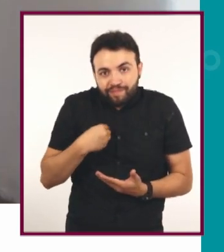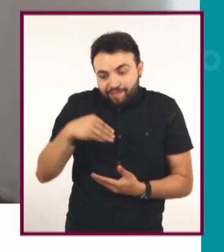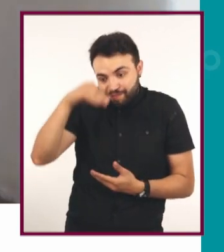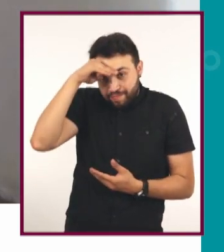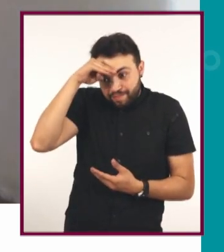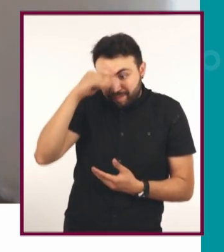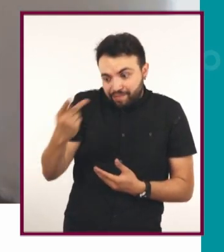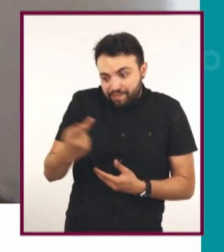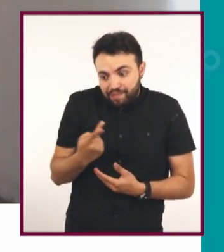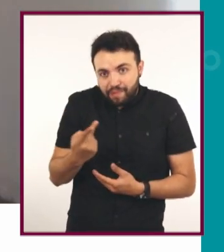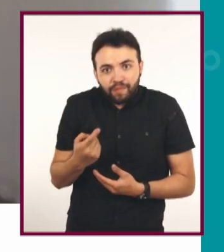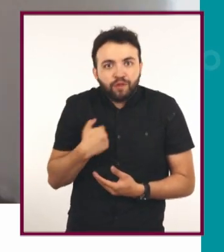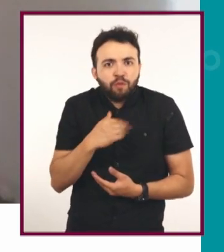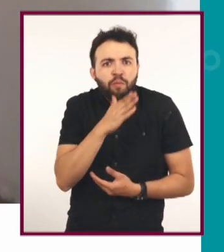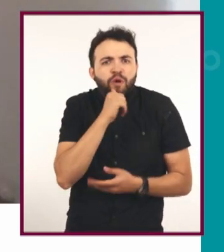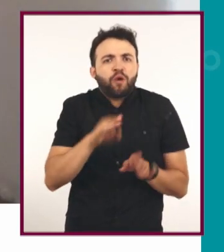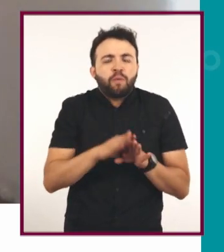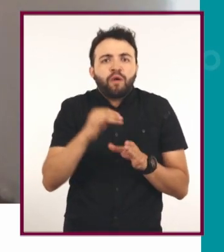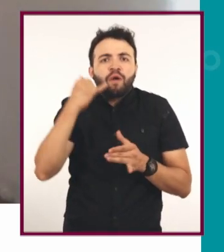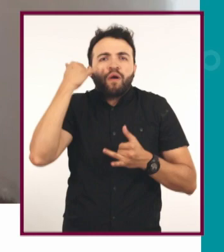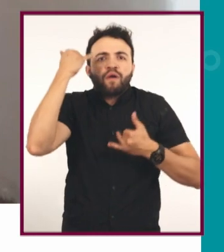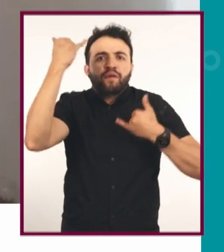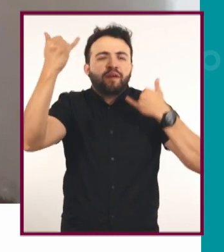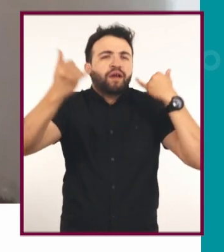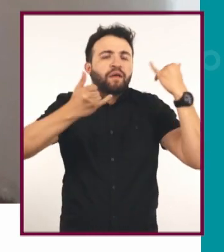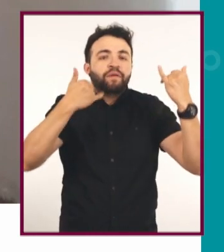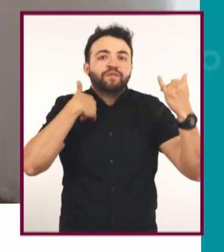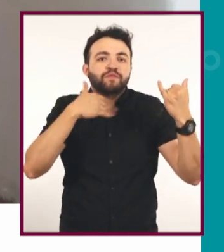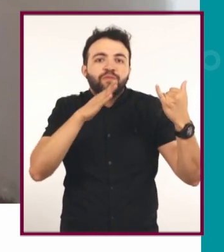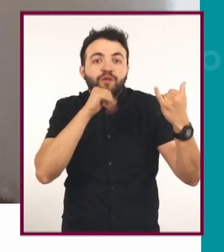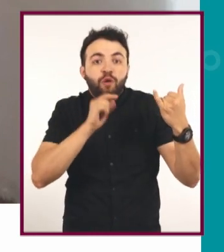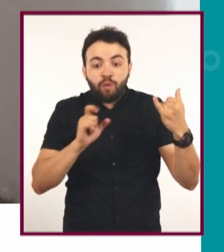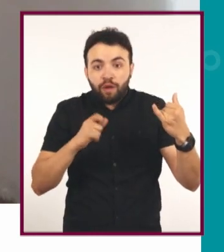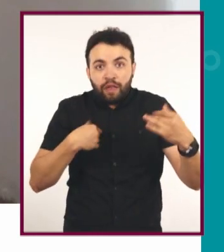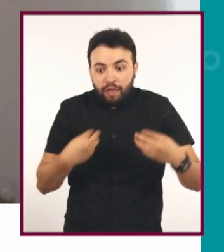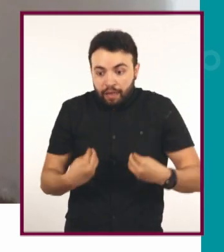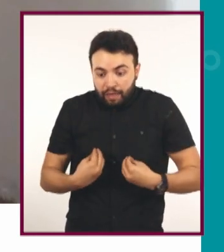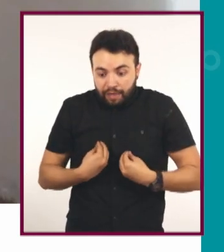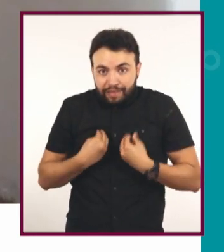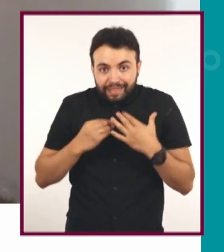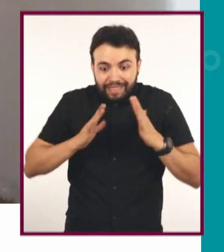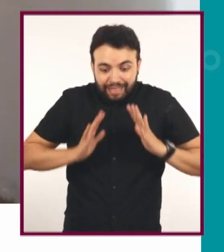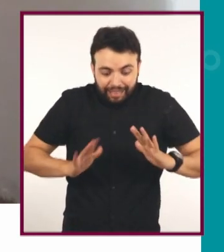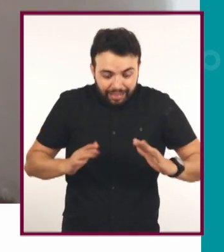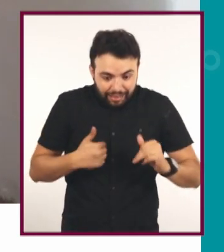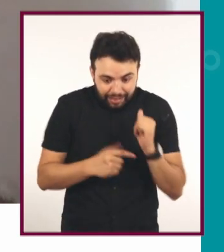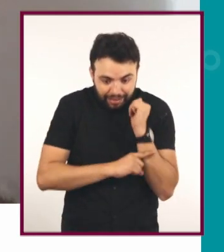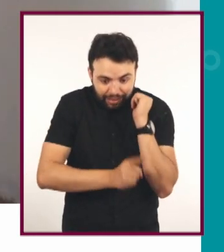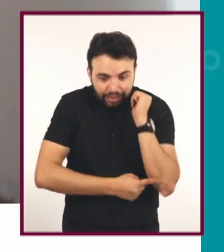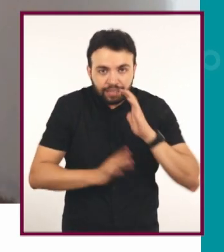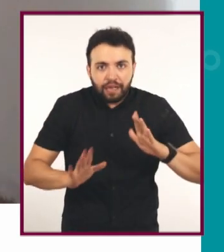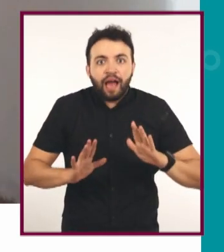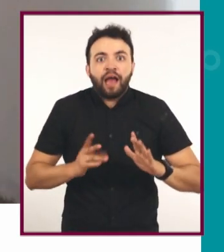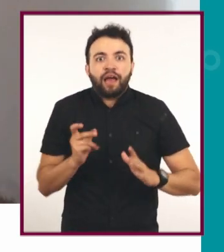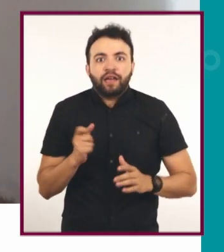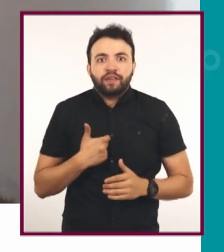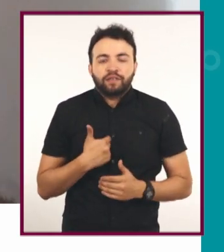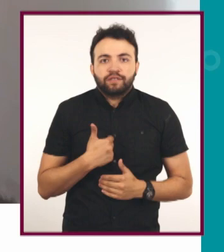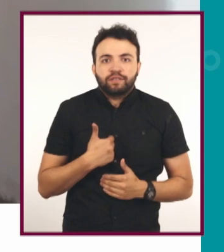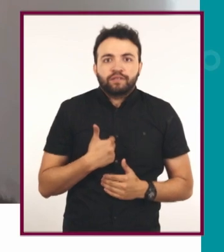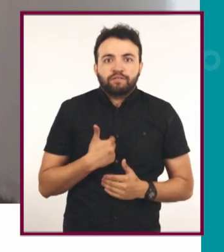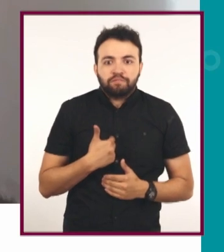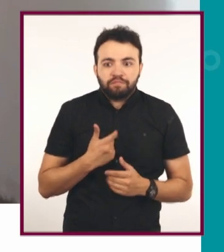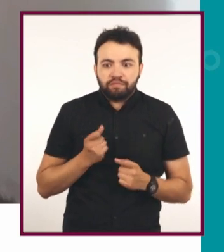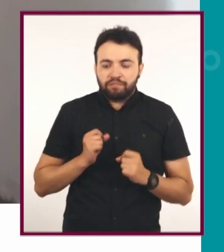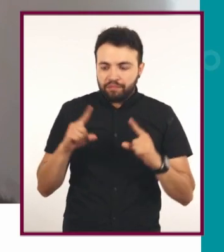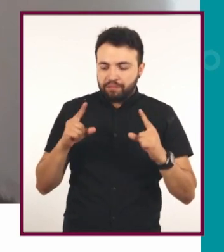ya comenzaban a tener hijos o pensar en tener hijos, pero no lo puedes imaginar hasta que no lo vives, ¿no? Hay una